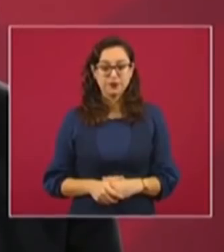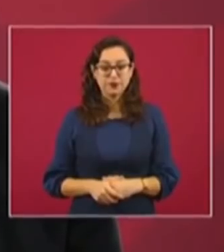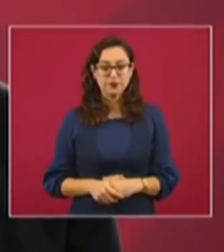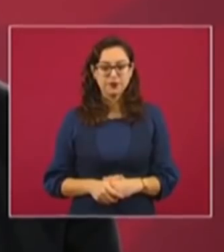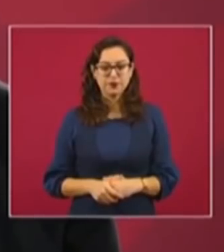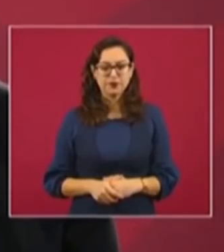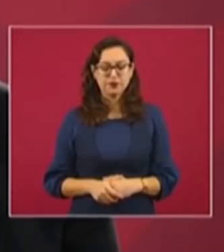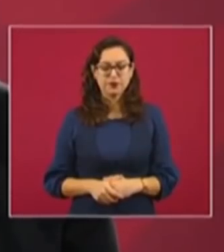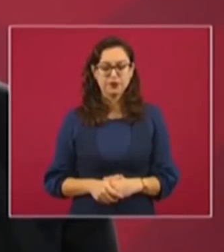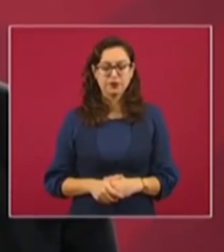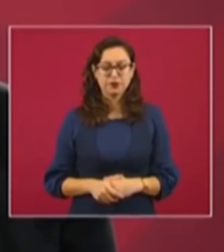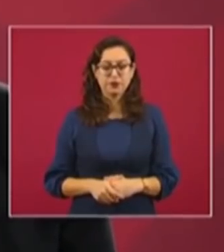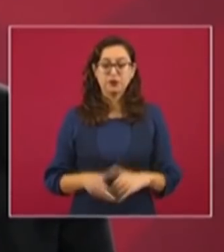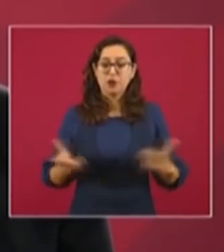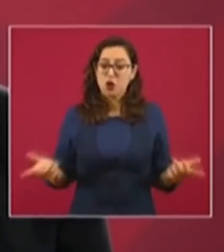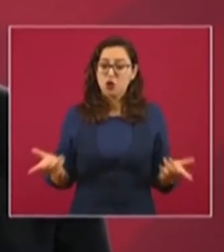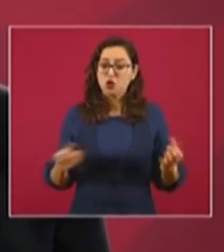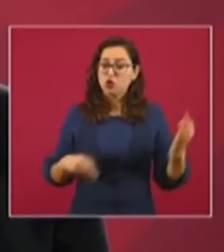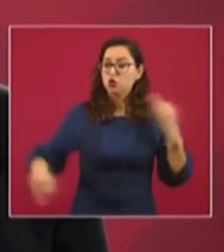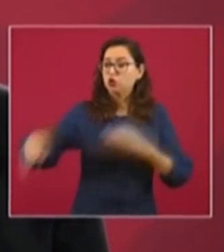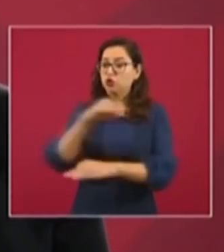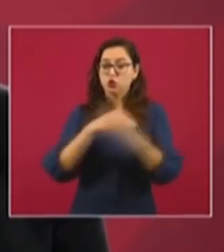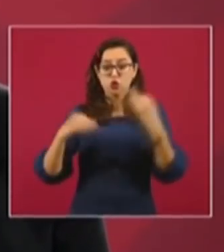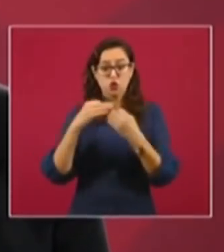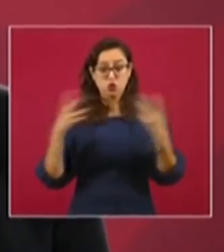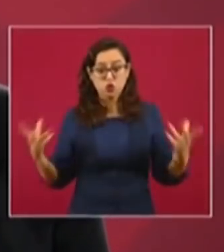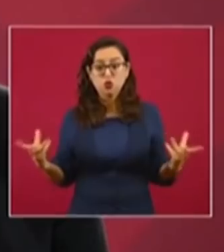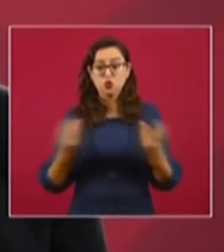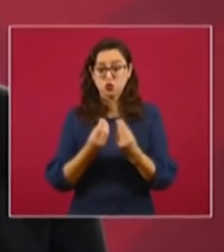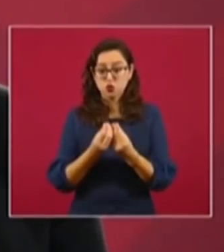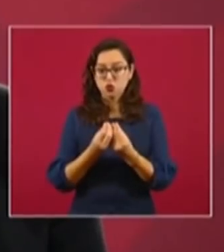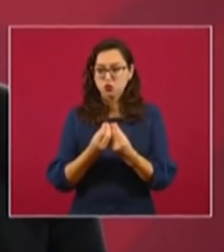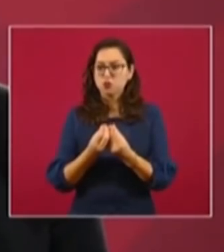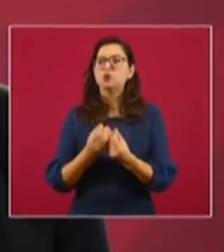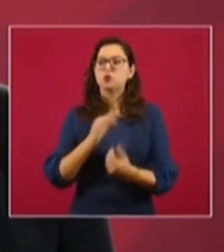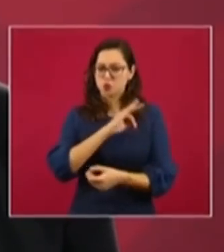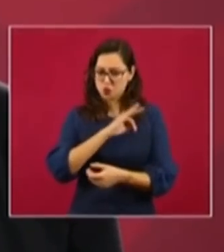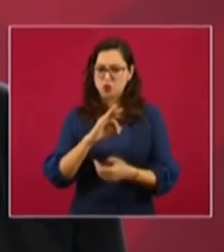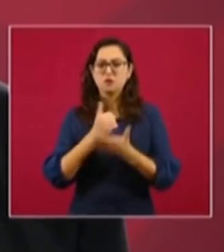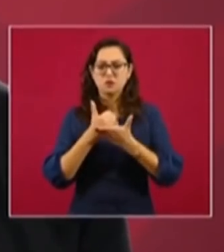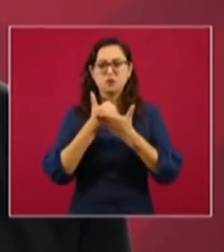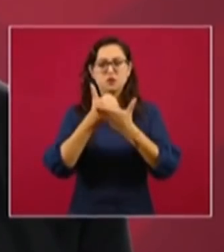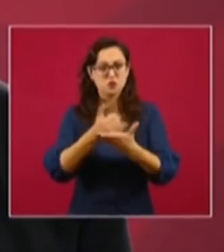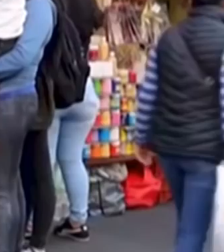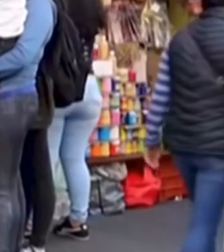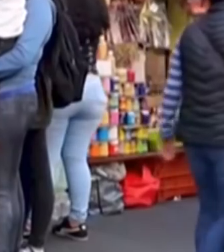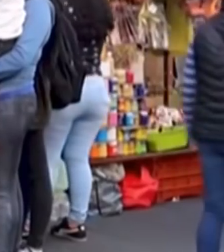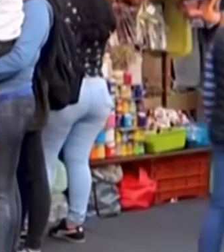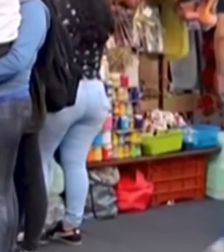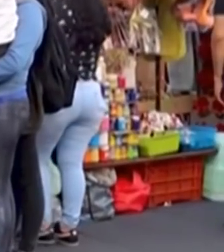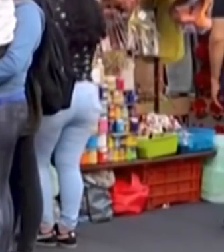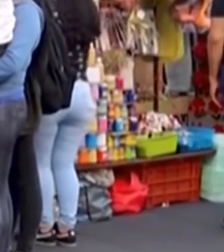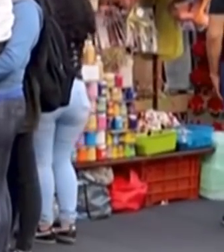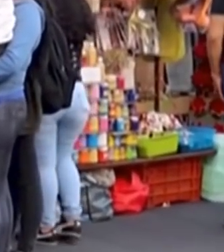podemos, como lo hemos hecho entre todos, controlar esta situación si nos cuidamos.